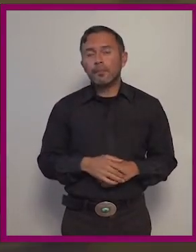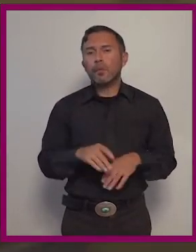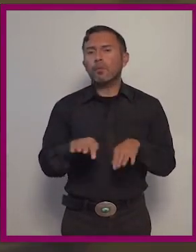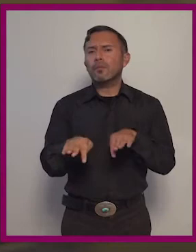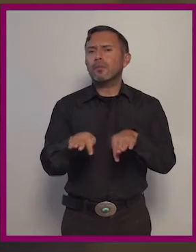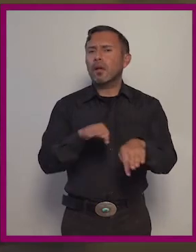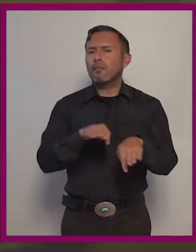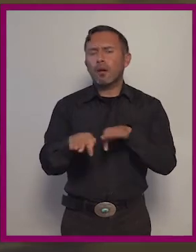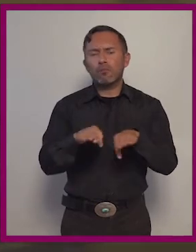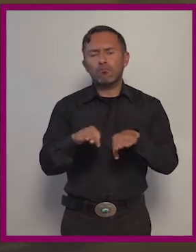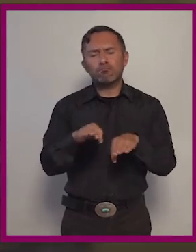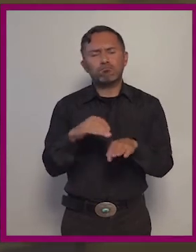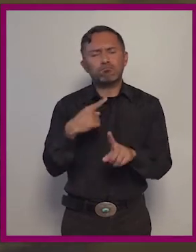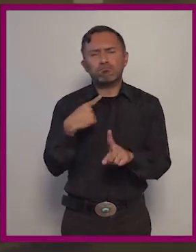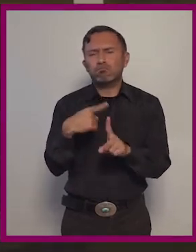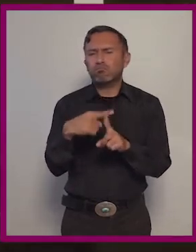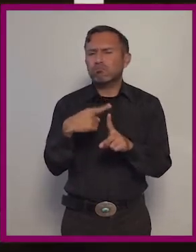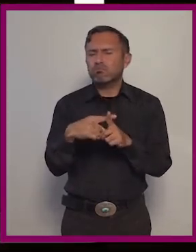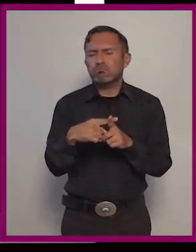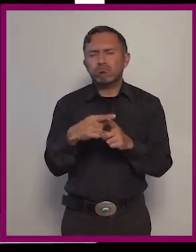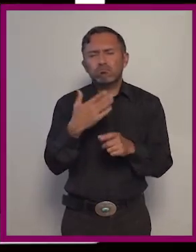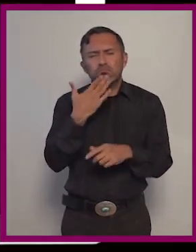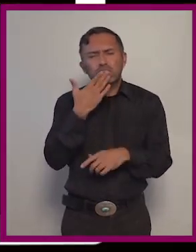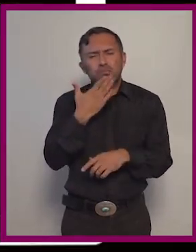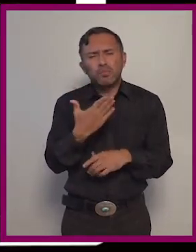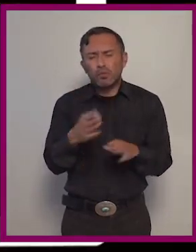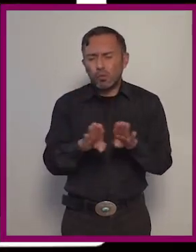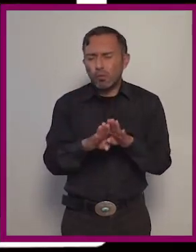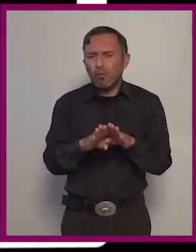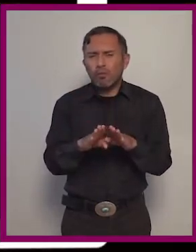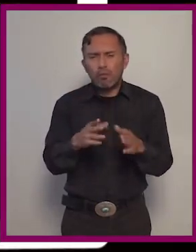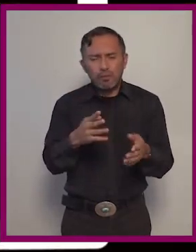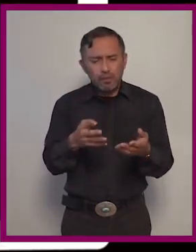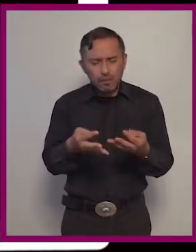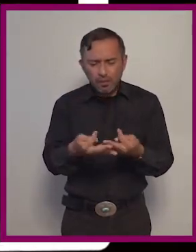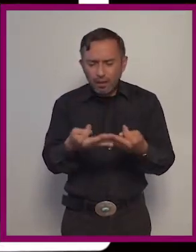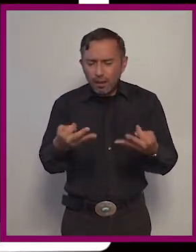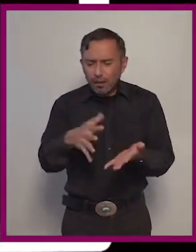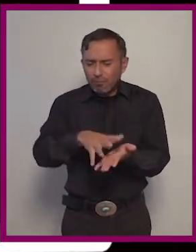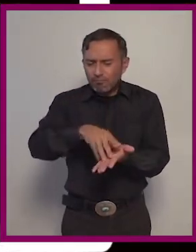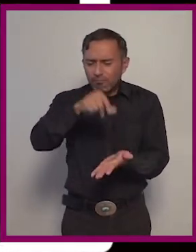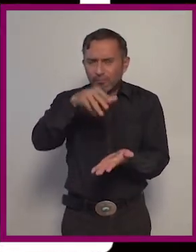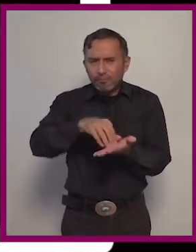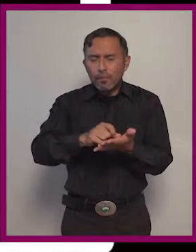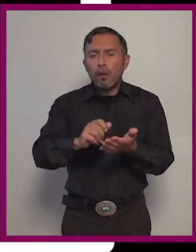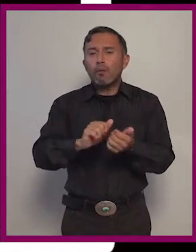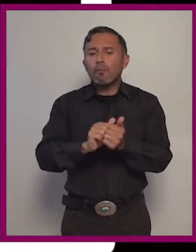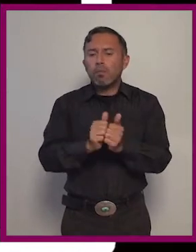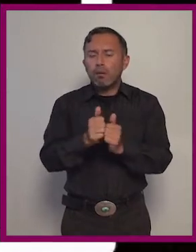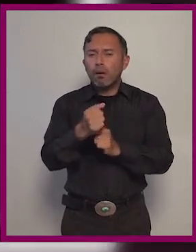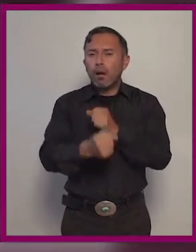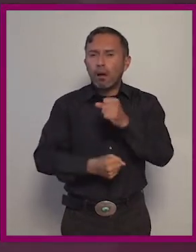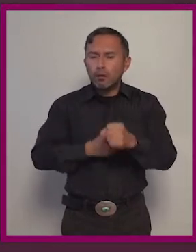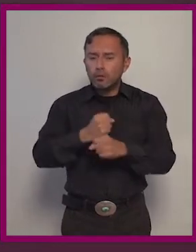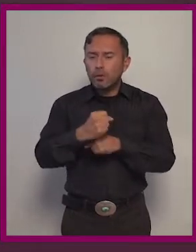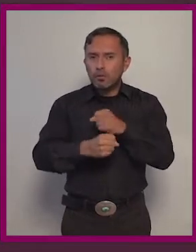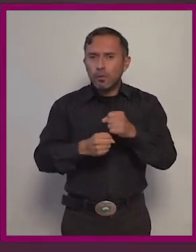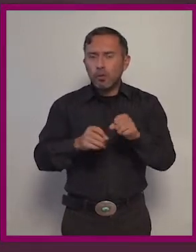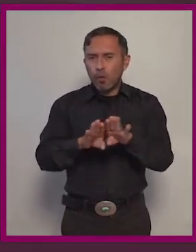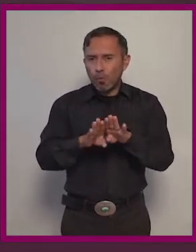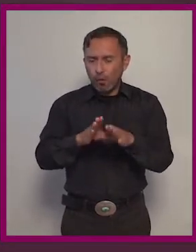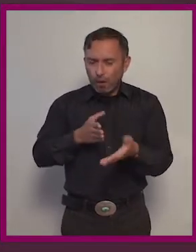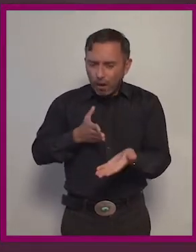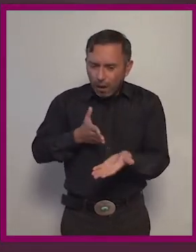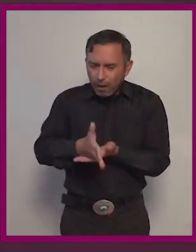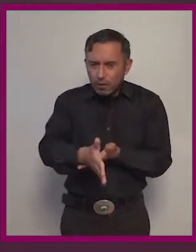tan dadivoso que sigue siendo la tierra, ¿no? Y a pesar de la transformación, a pesar de lo agredimos de una